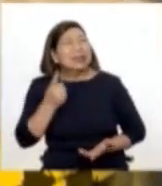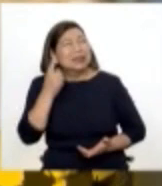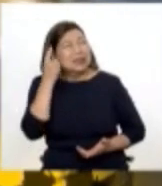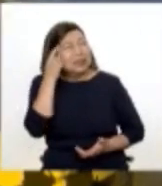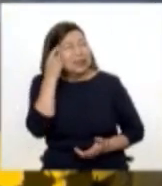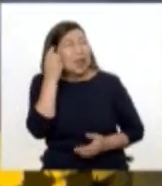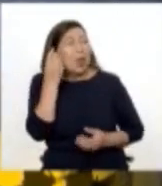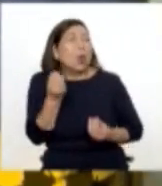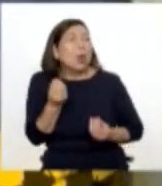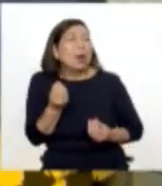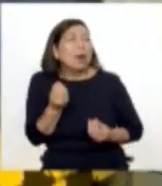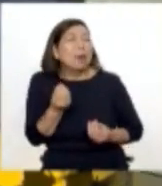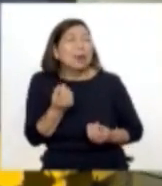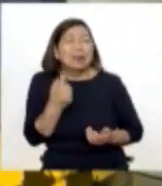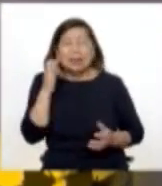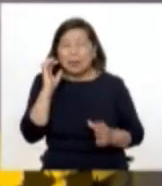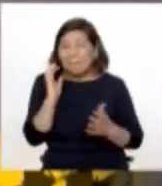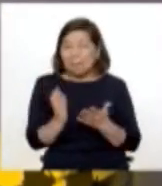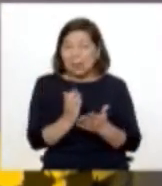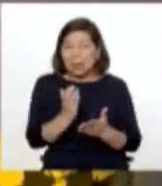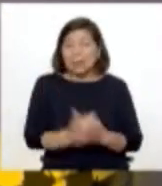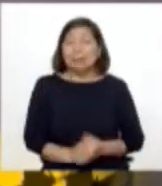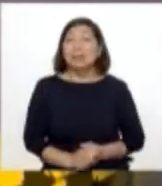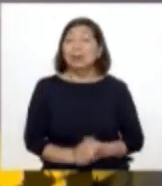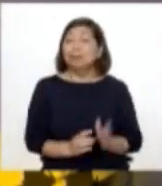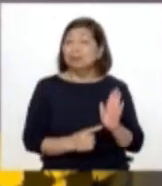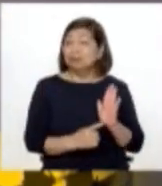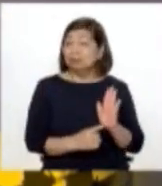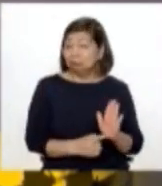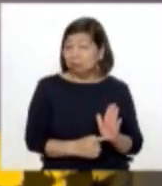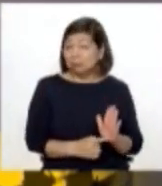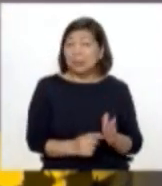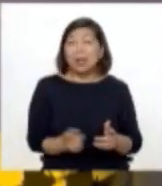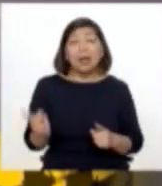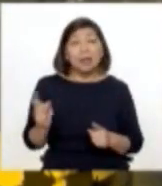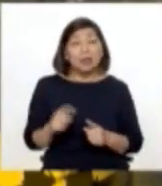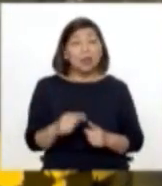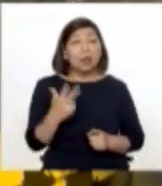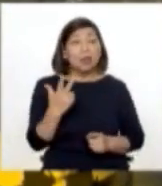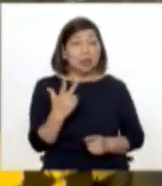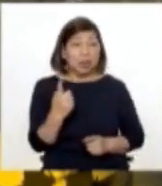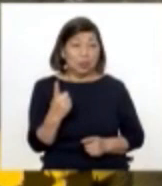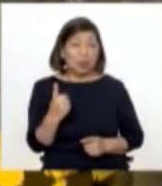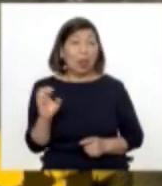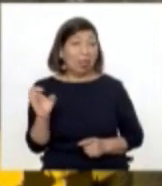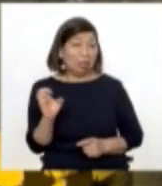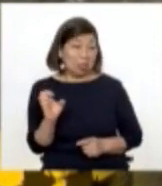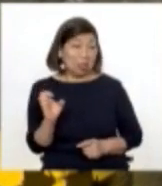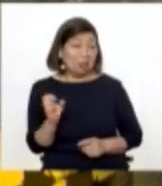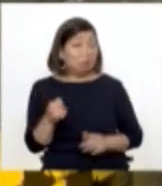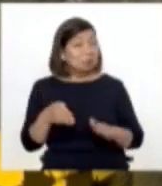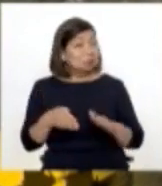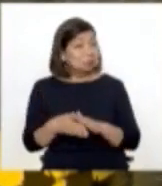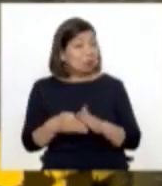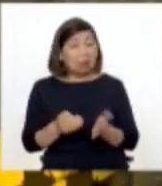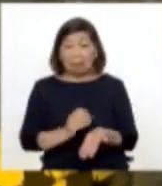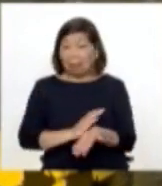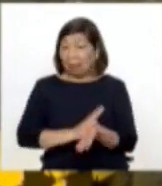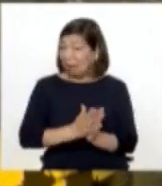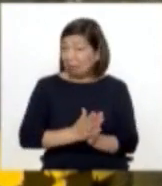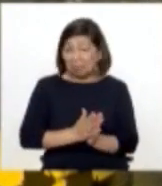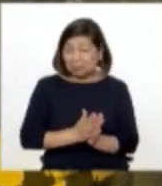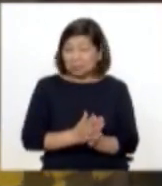logra alcanzar la imperturbabilidad. La muestra puede ser visitada hasta el 31 de enero y el acceso es